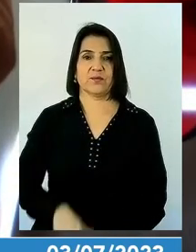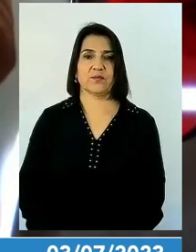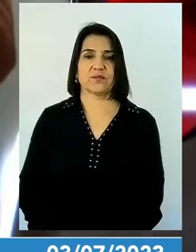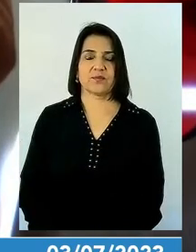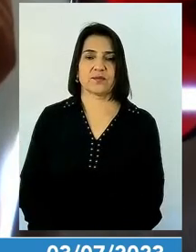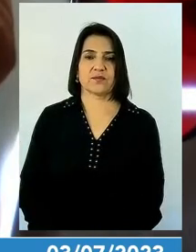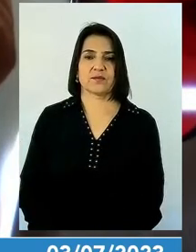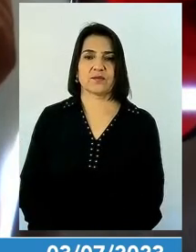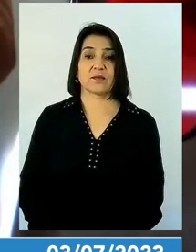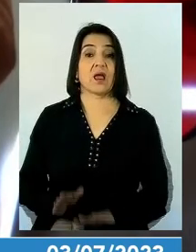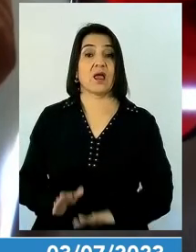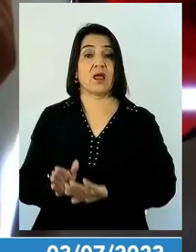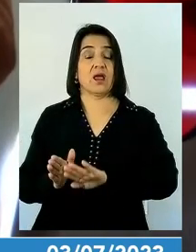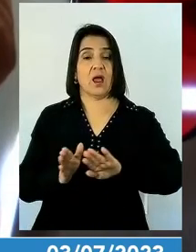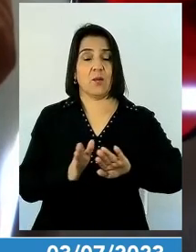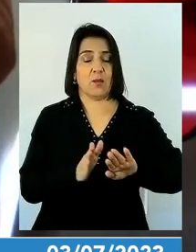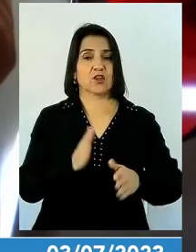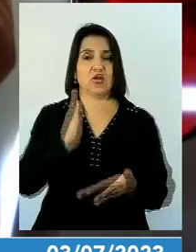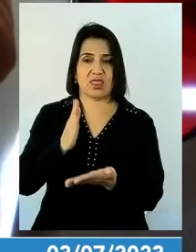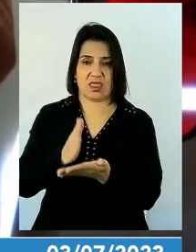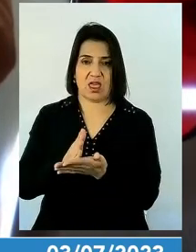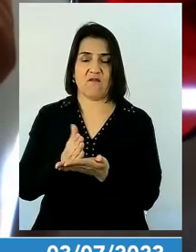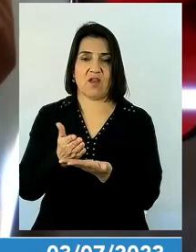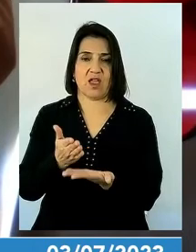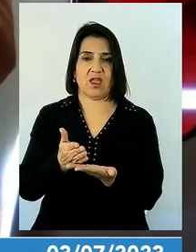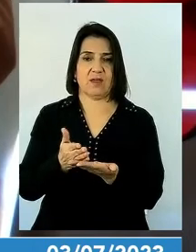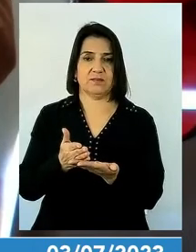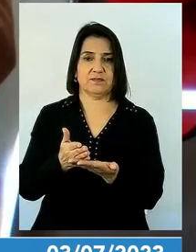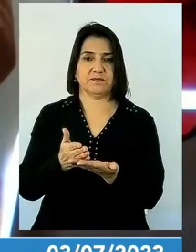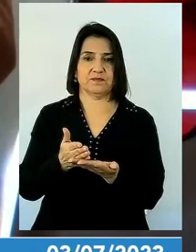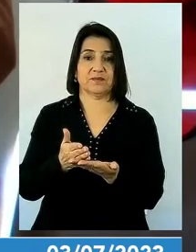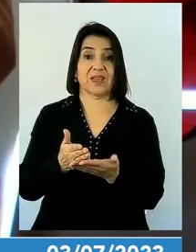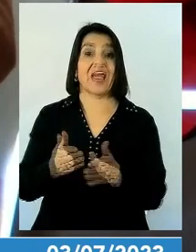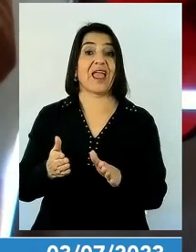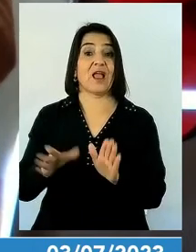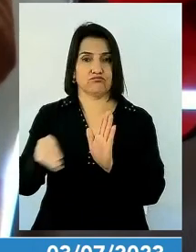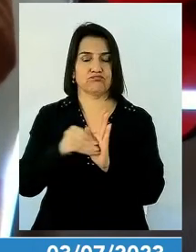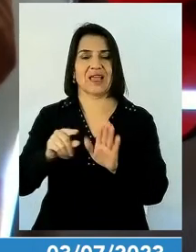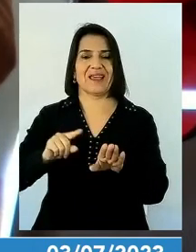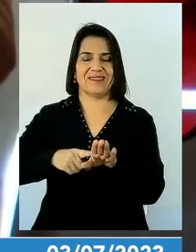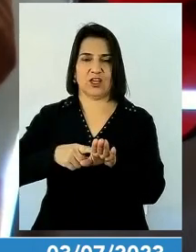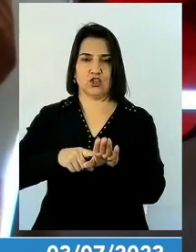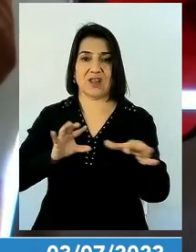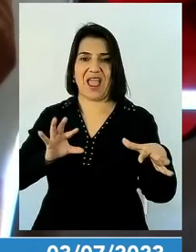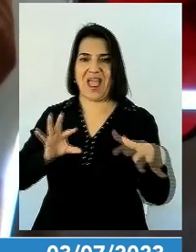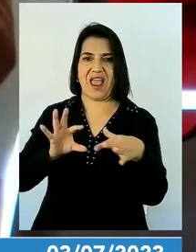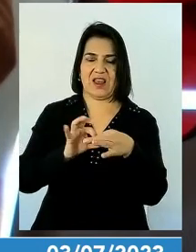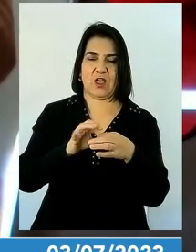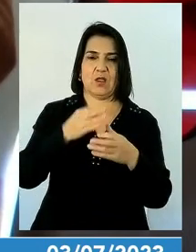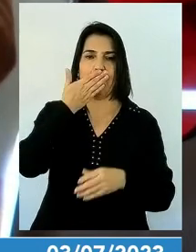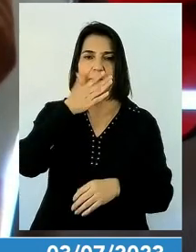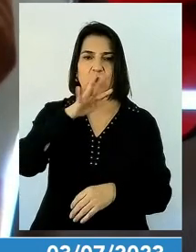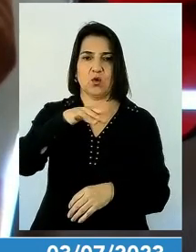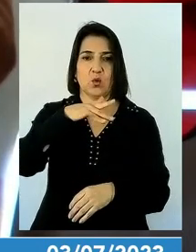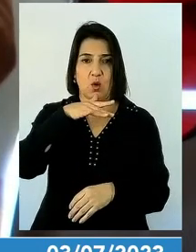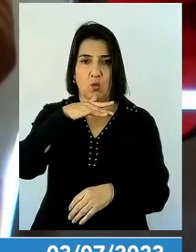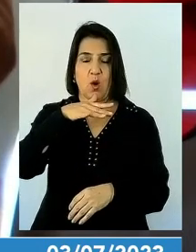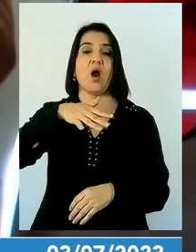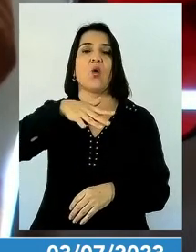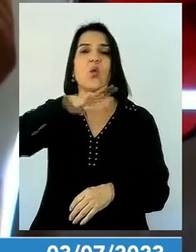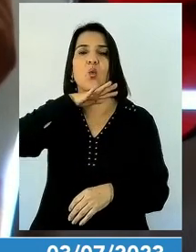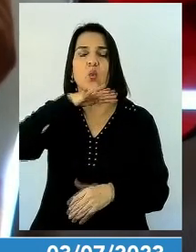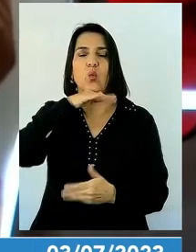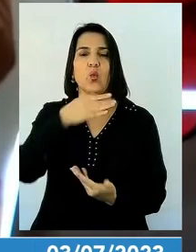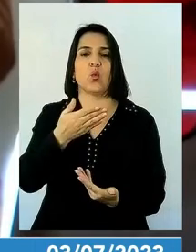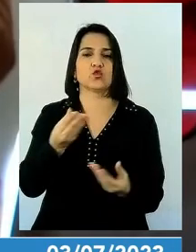en consideración que la tecnología es un aliado para el mejor uso del agua, por ejemplo, a través de mejoras en materia